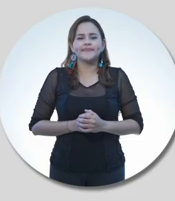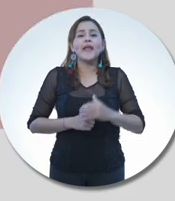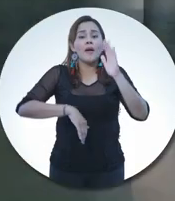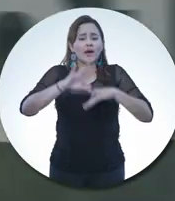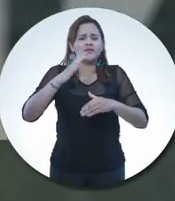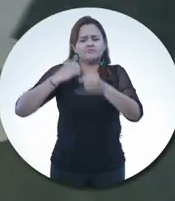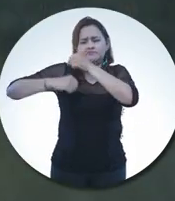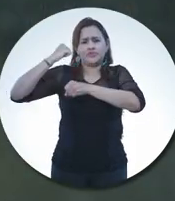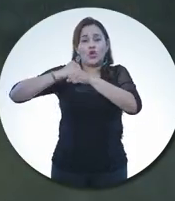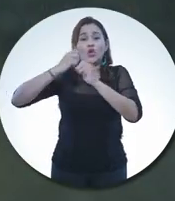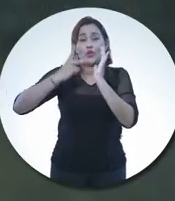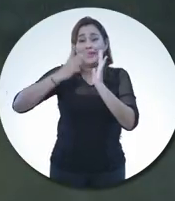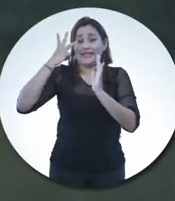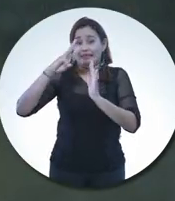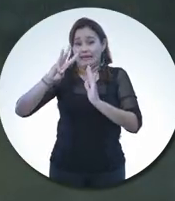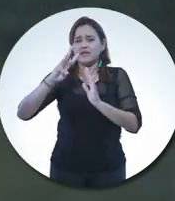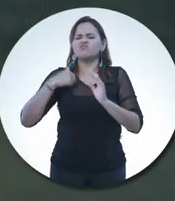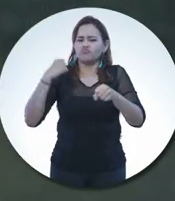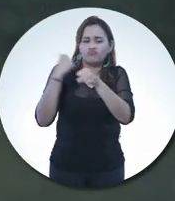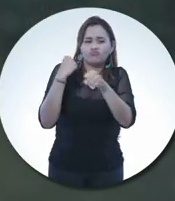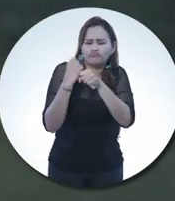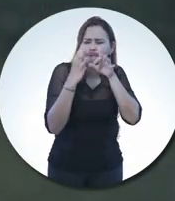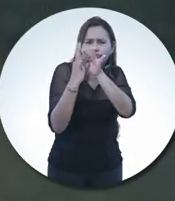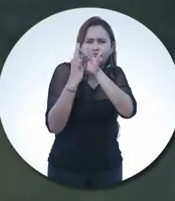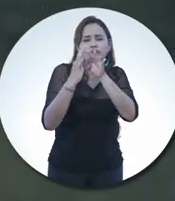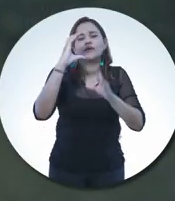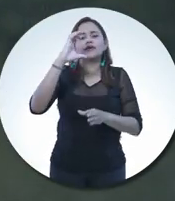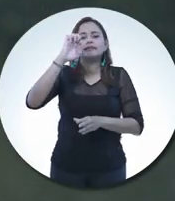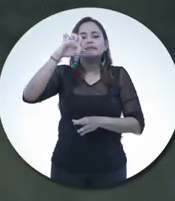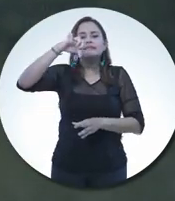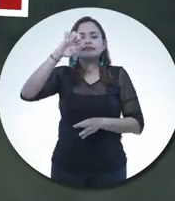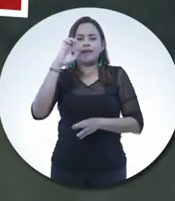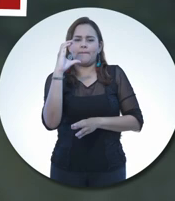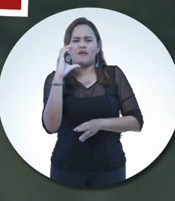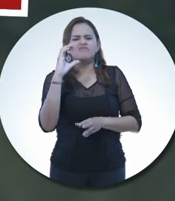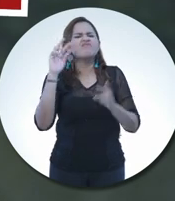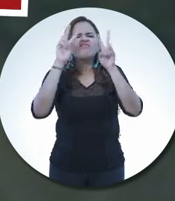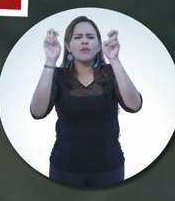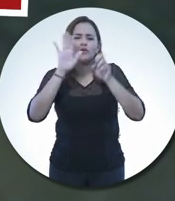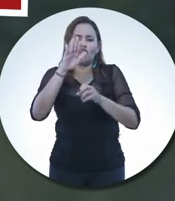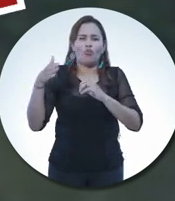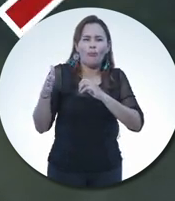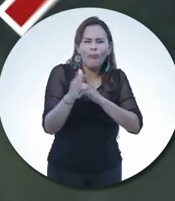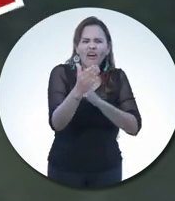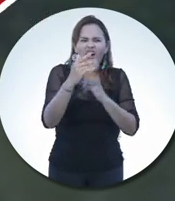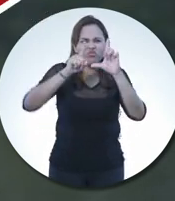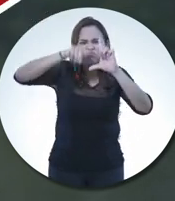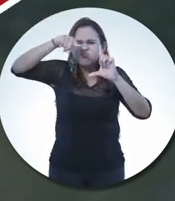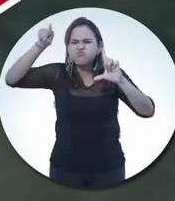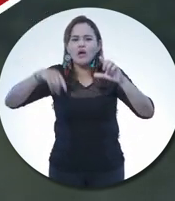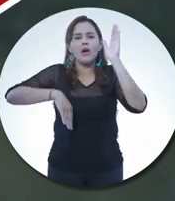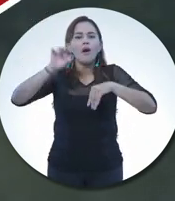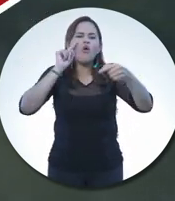desde 2013 se trabaja con el cp servicio estadístico pesquero colombiano con llevando proyectos sobre estudios en poblaciones